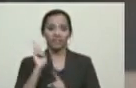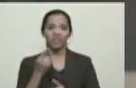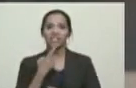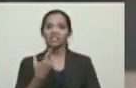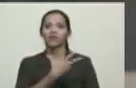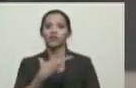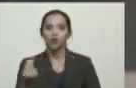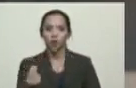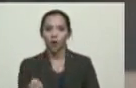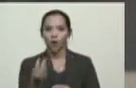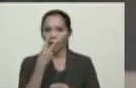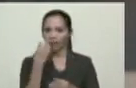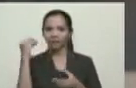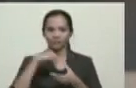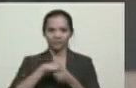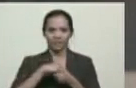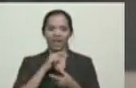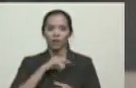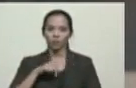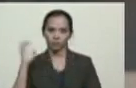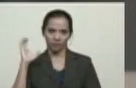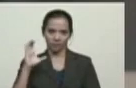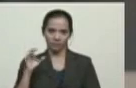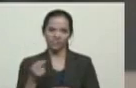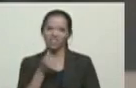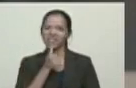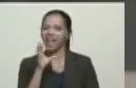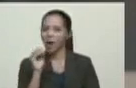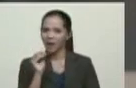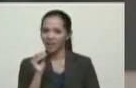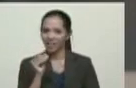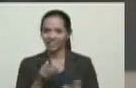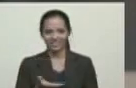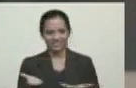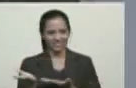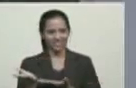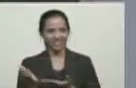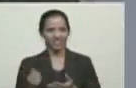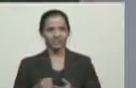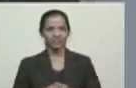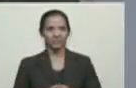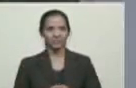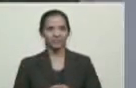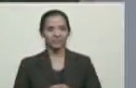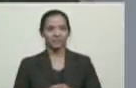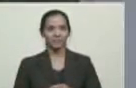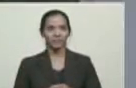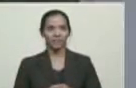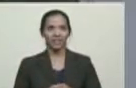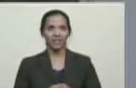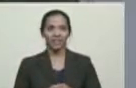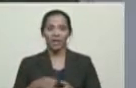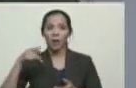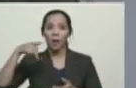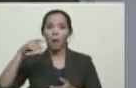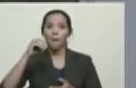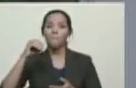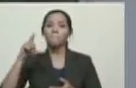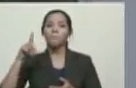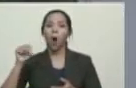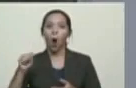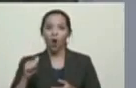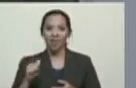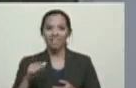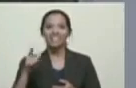injerencia a nuestro país. ¿De quién estamos hablando? Vamos a verlo. Paul Gilman, uno de